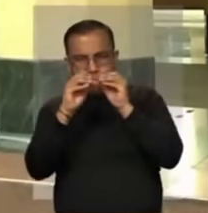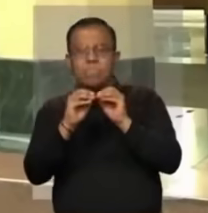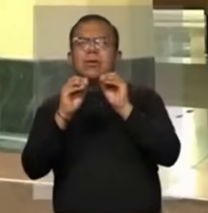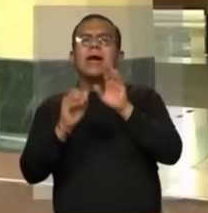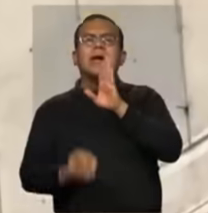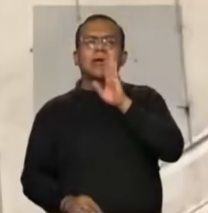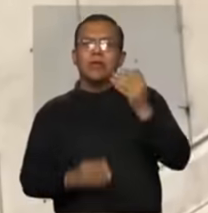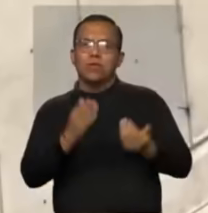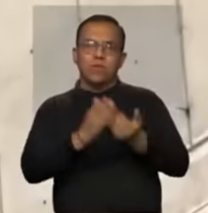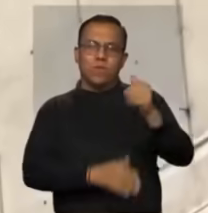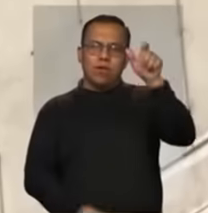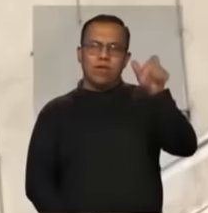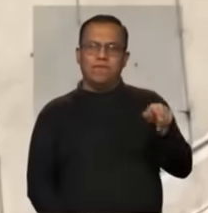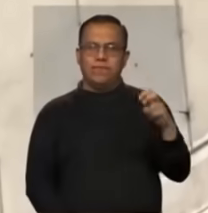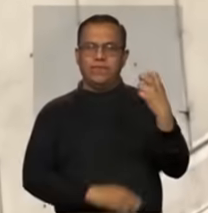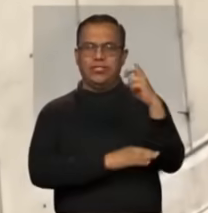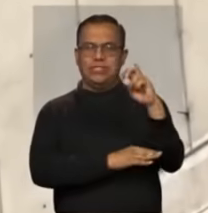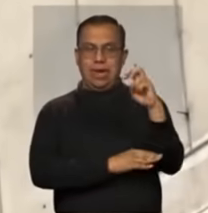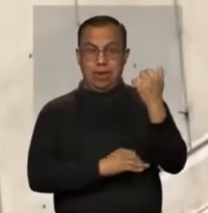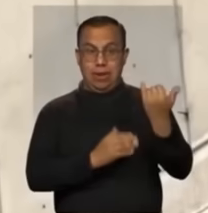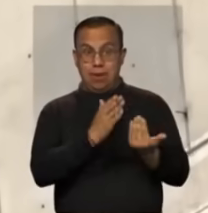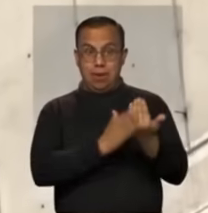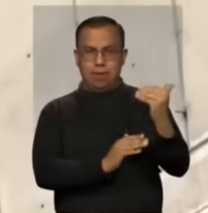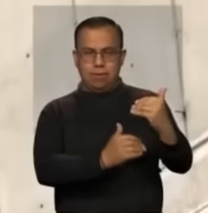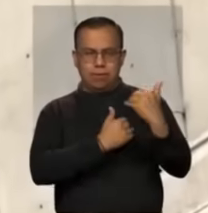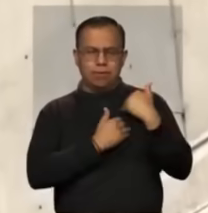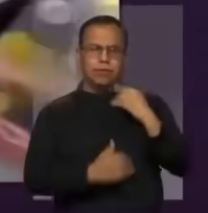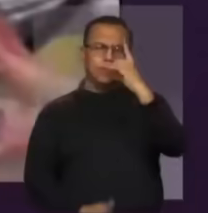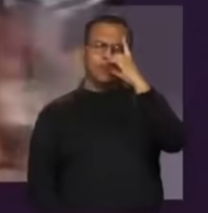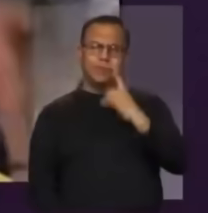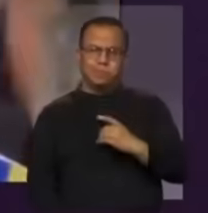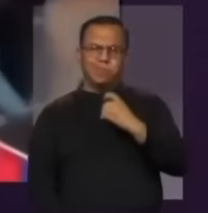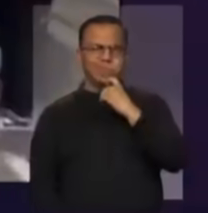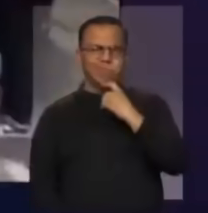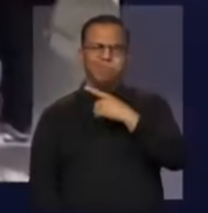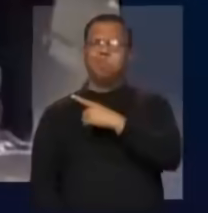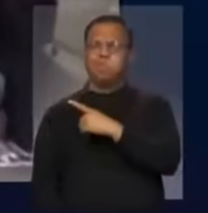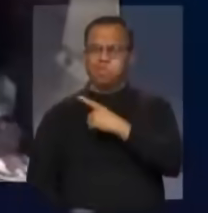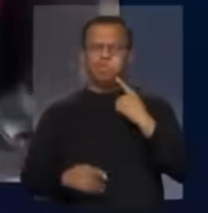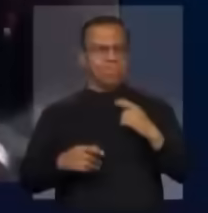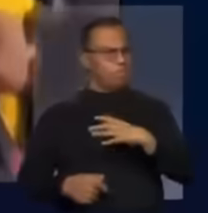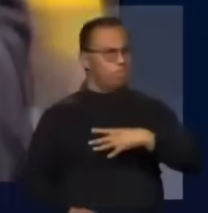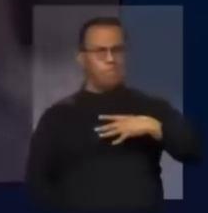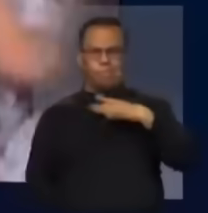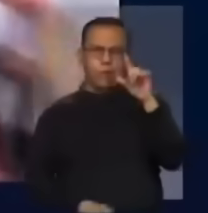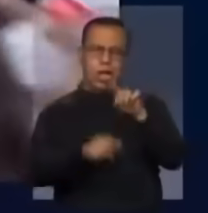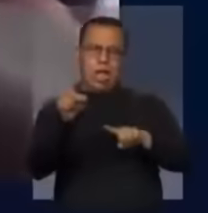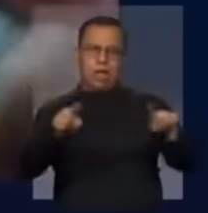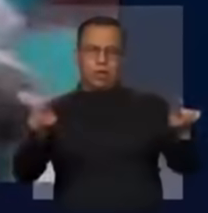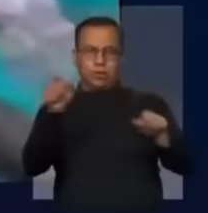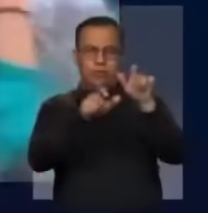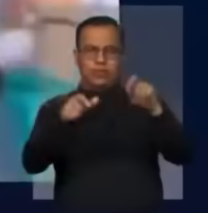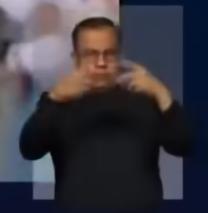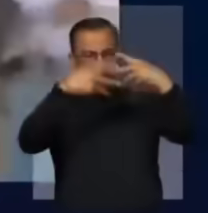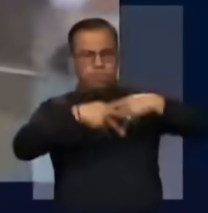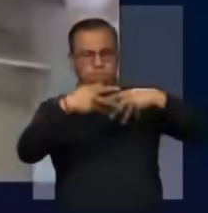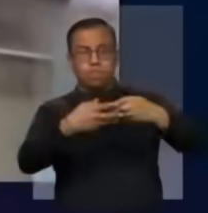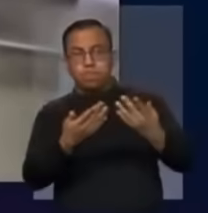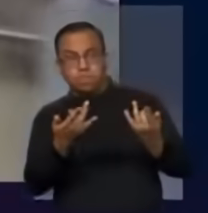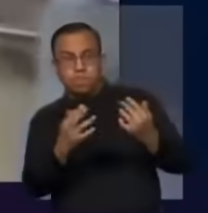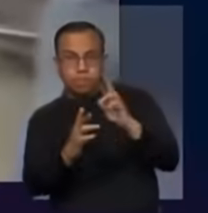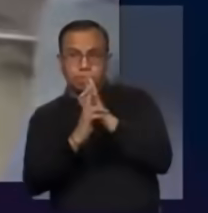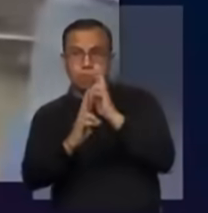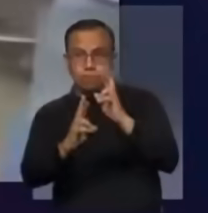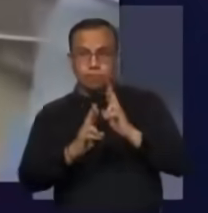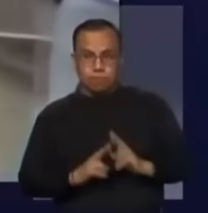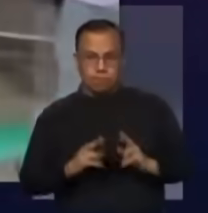elegir a la nueva fiscal general de la Nación. Esta decisión desató inconformidades en algunos manifestantes que esperaban afuera